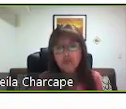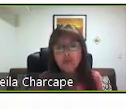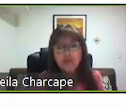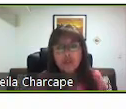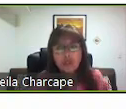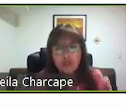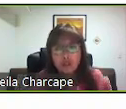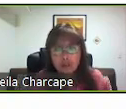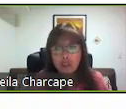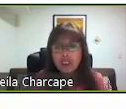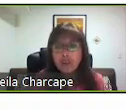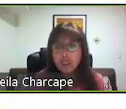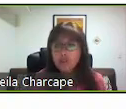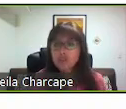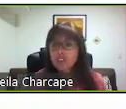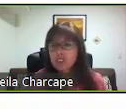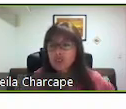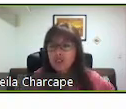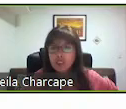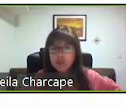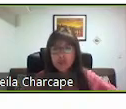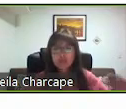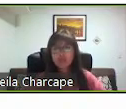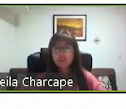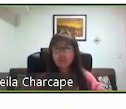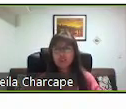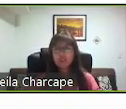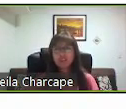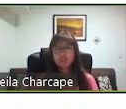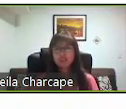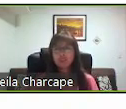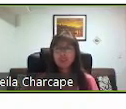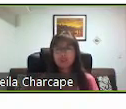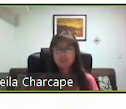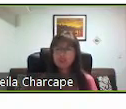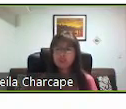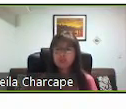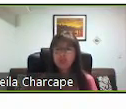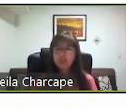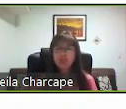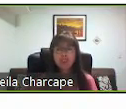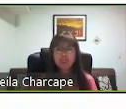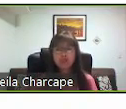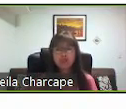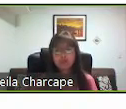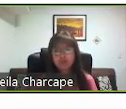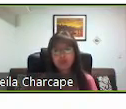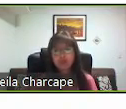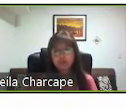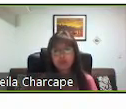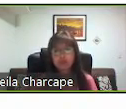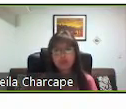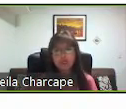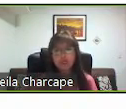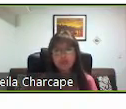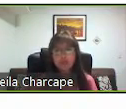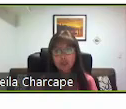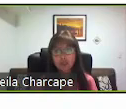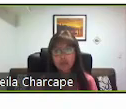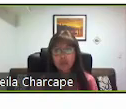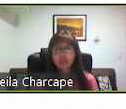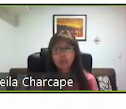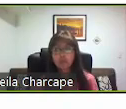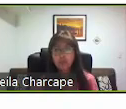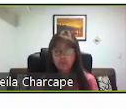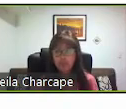mienten, pero hay que ver el contexto, hay que ver dónde está creciendo, quiénes son sus padres para realmente saber si ese niño miente o no